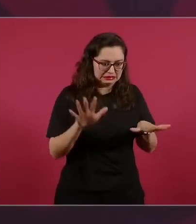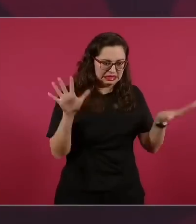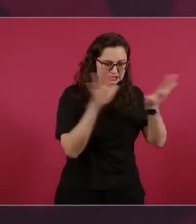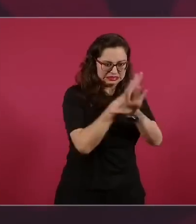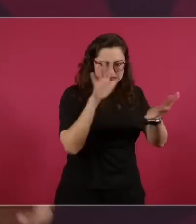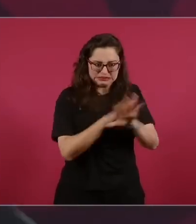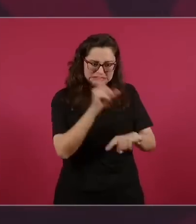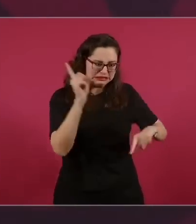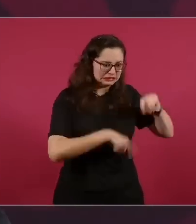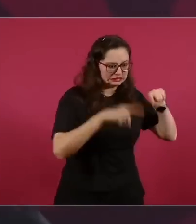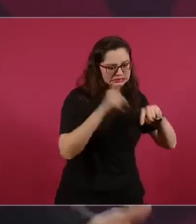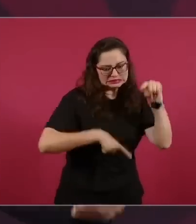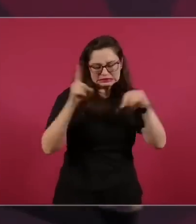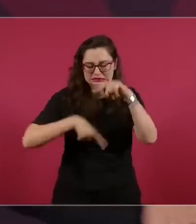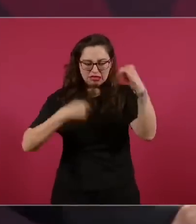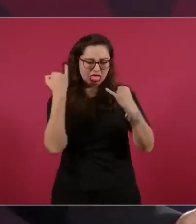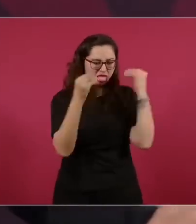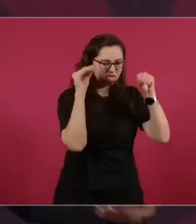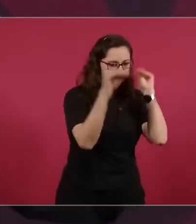de